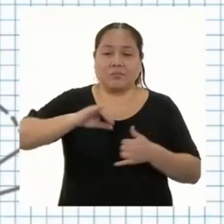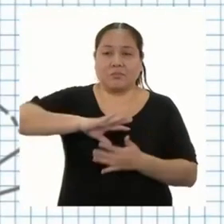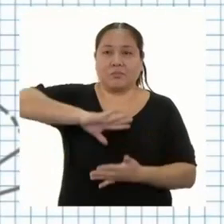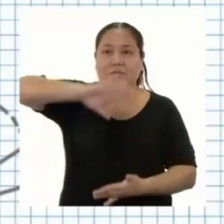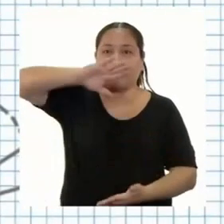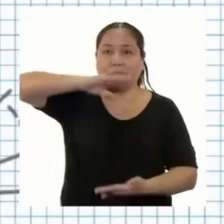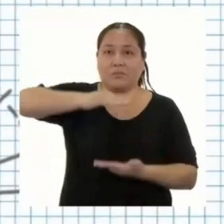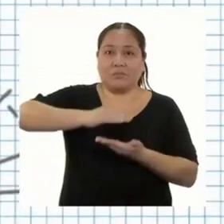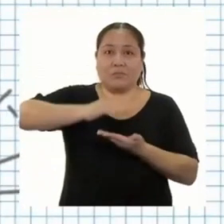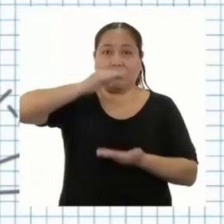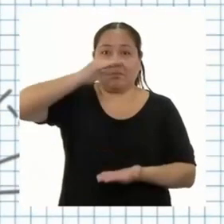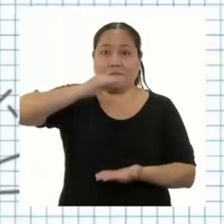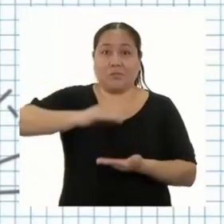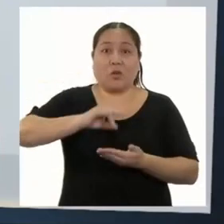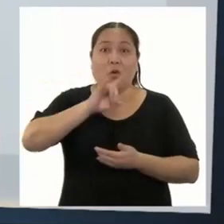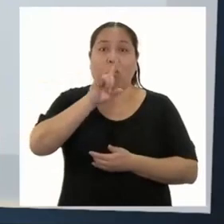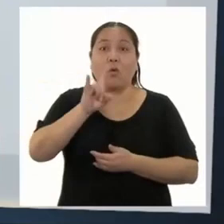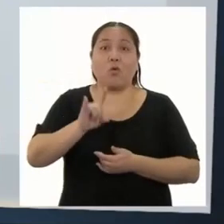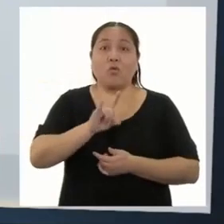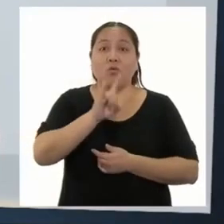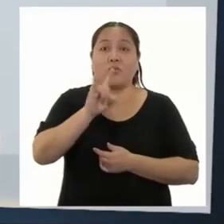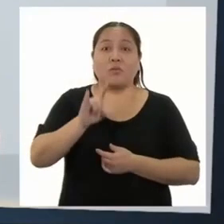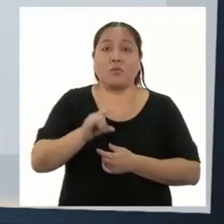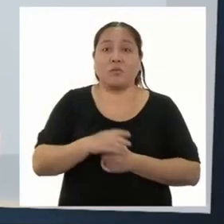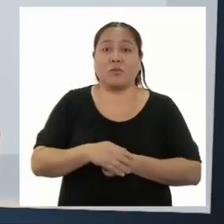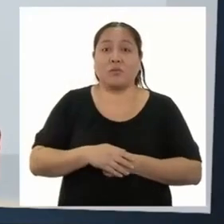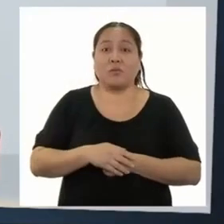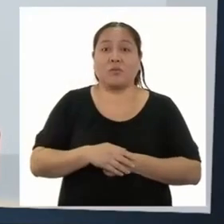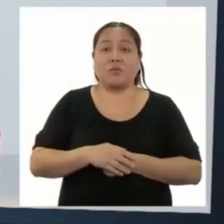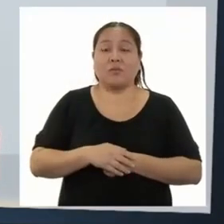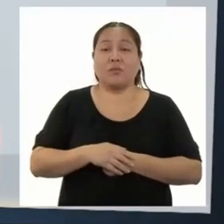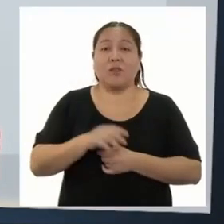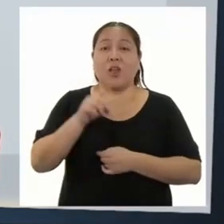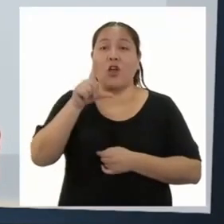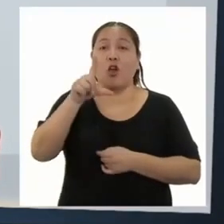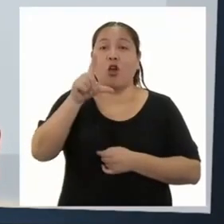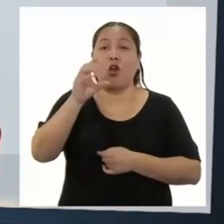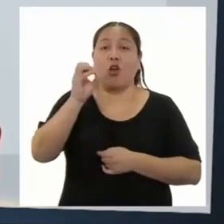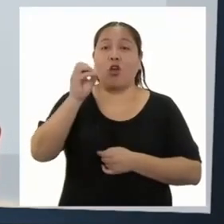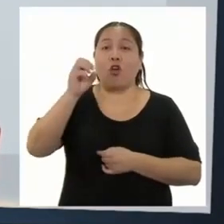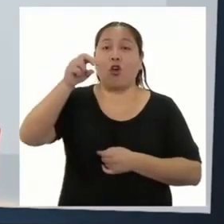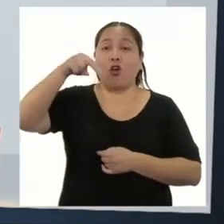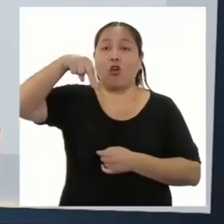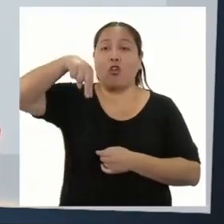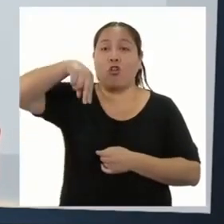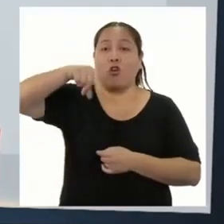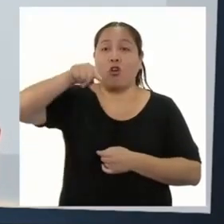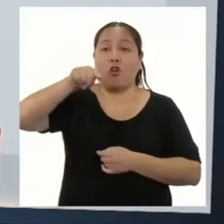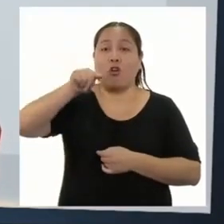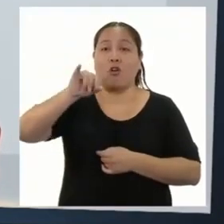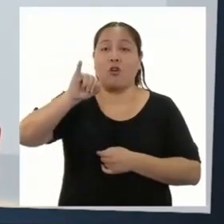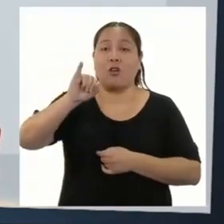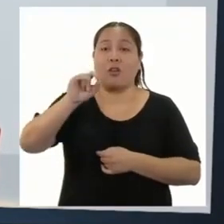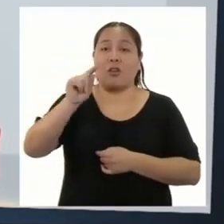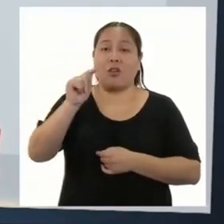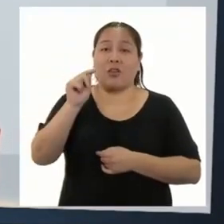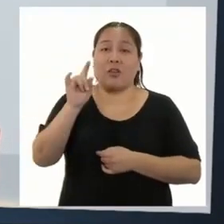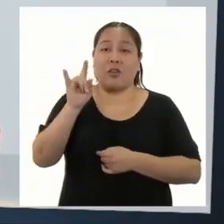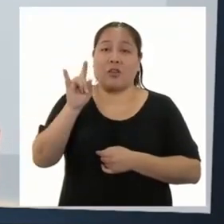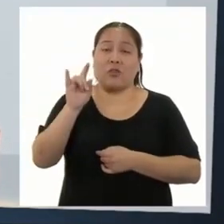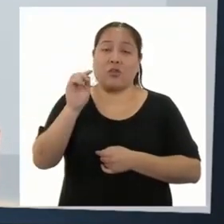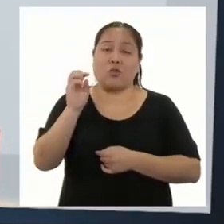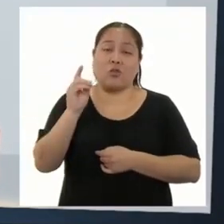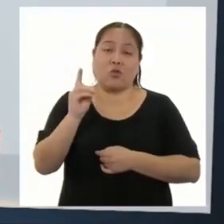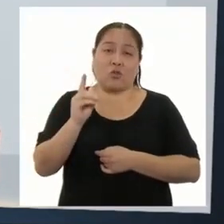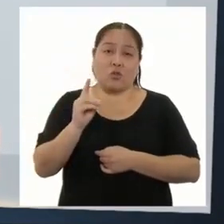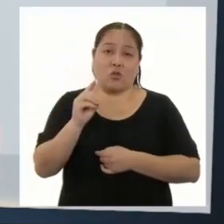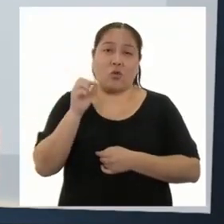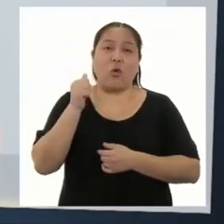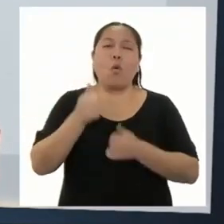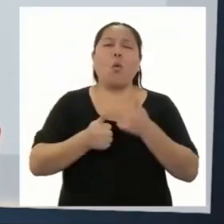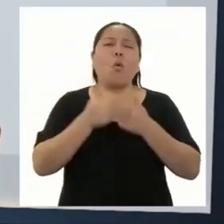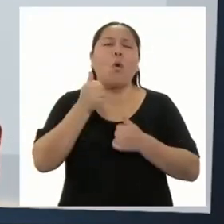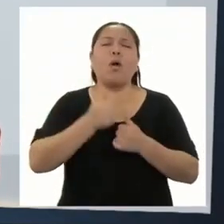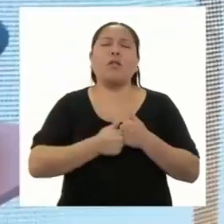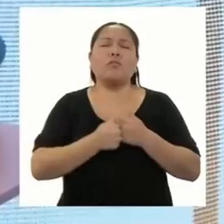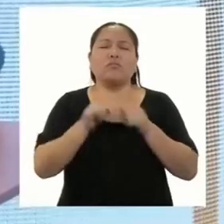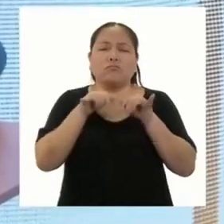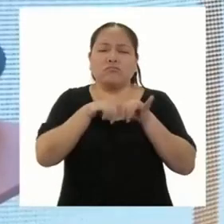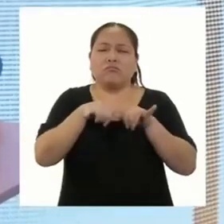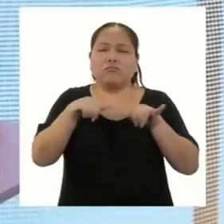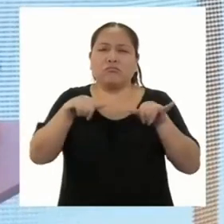tamaños, utilizaremos la unidad de longitud. ¿Y cuál es la unidad principal para medir las